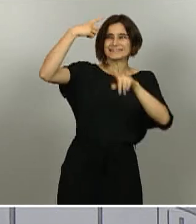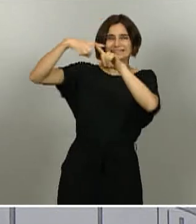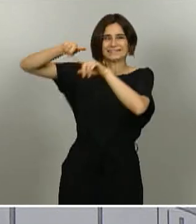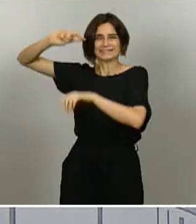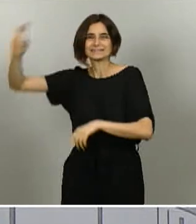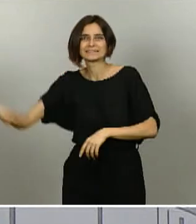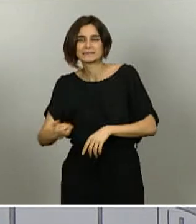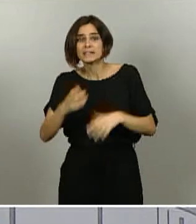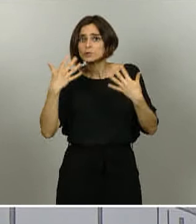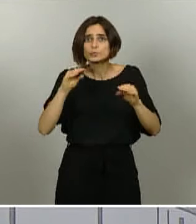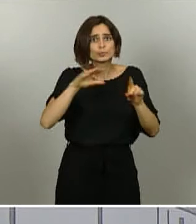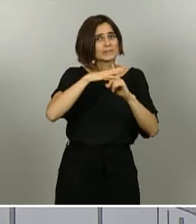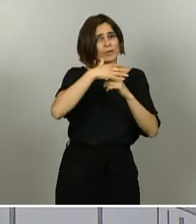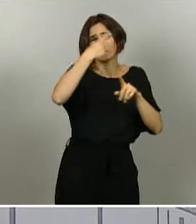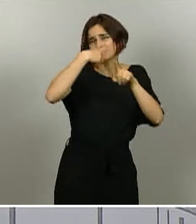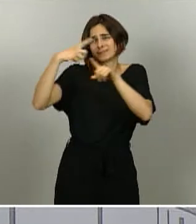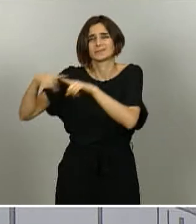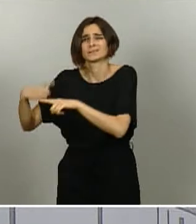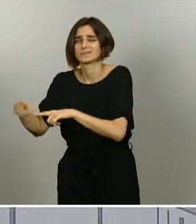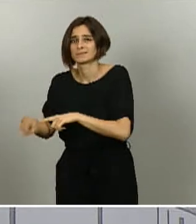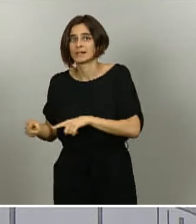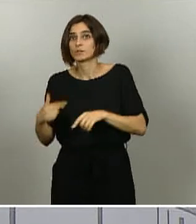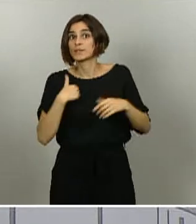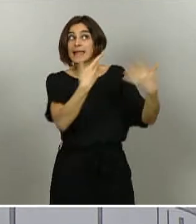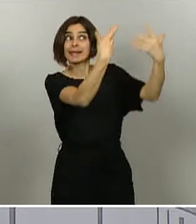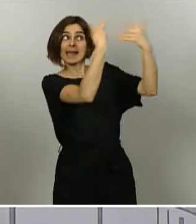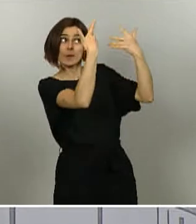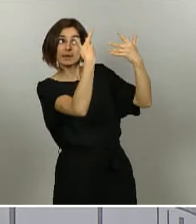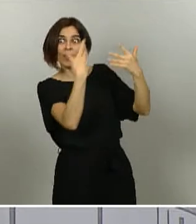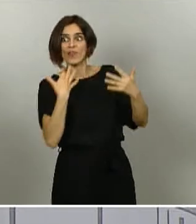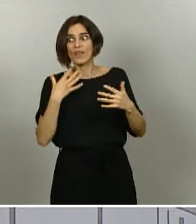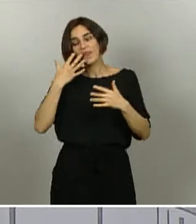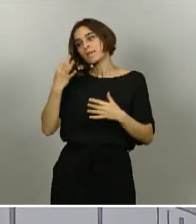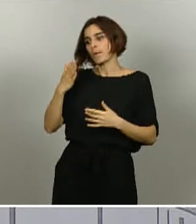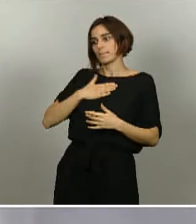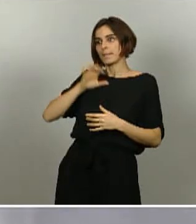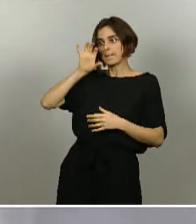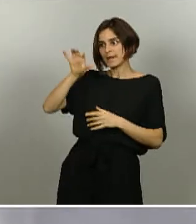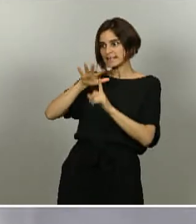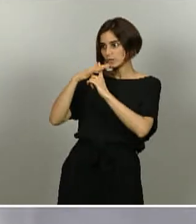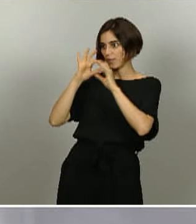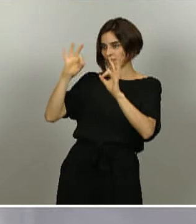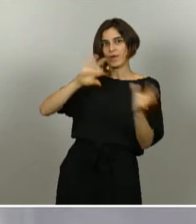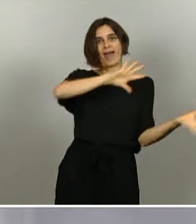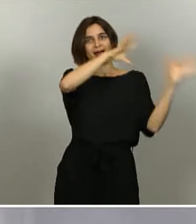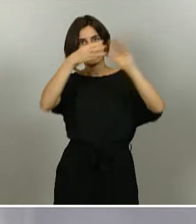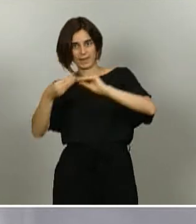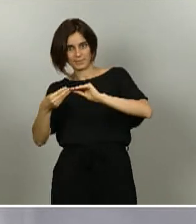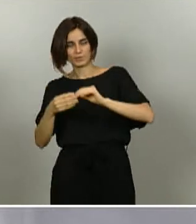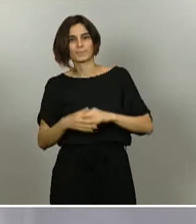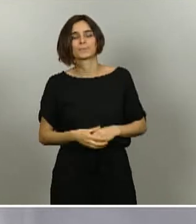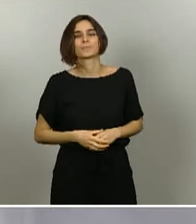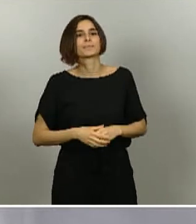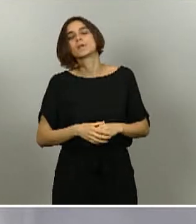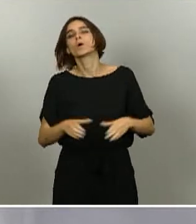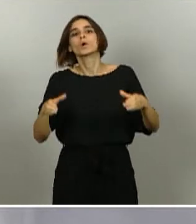por lo tanto se tienen que adaptar siempre a la situación específica de cada país. El Grupo Nervión de Euskadi le pregunta que